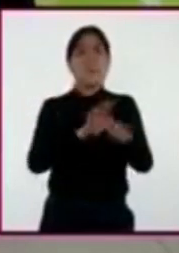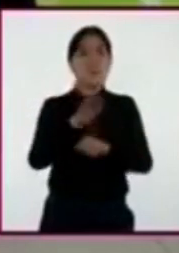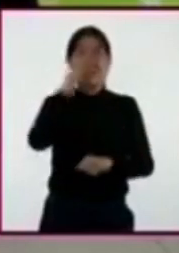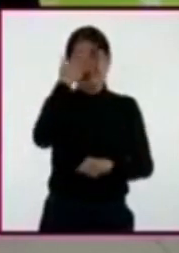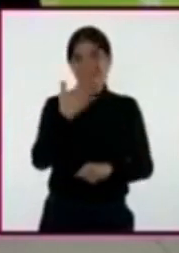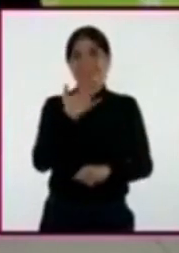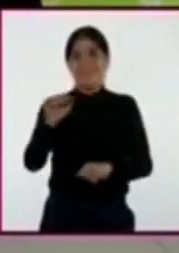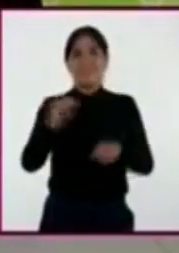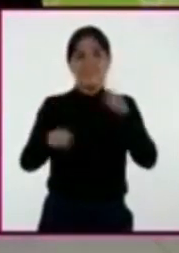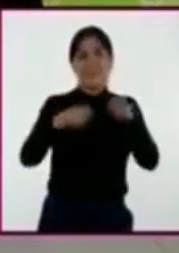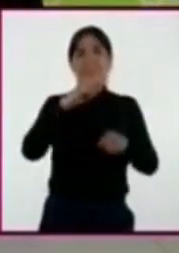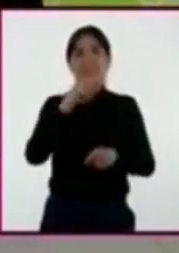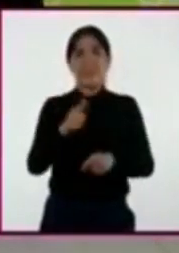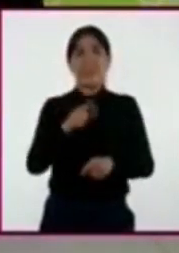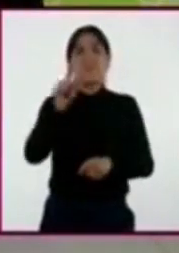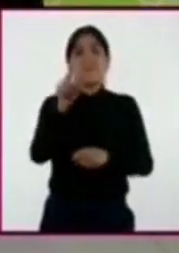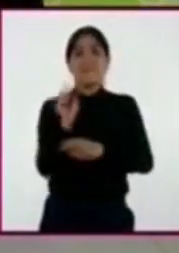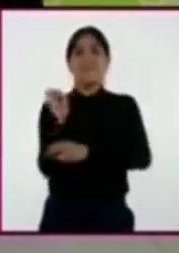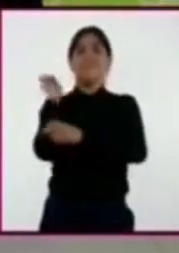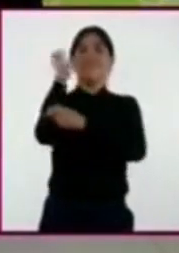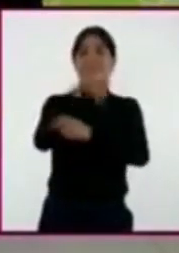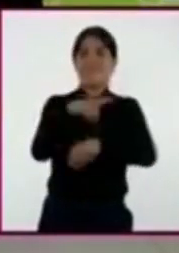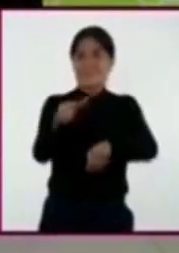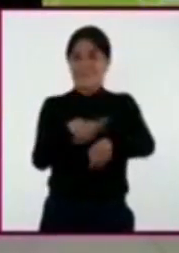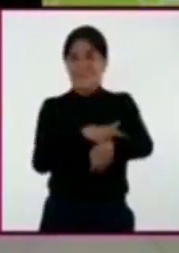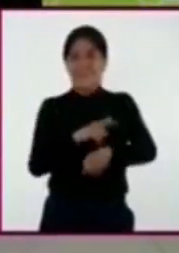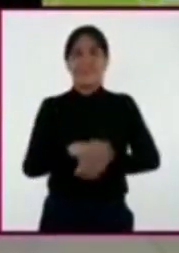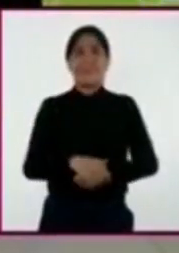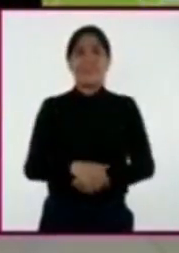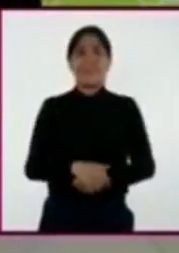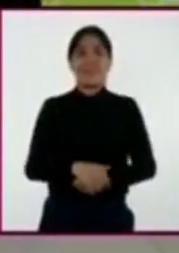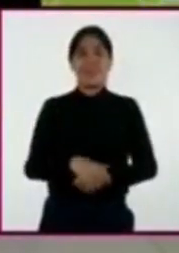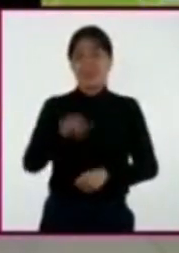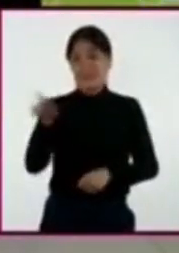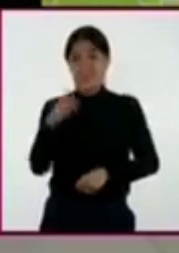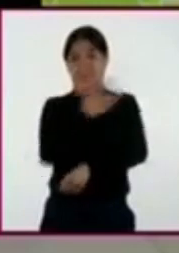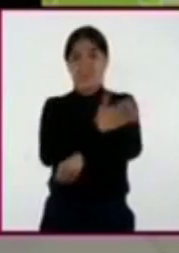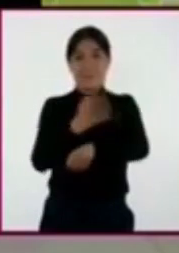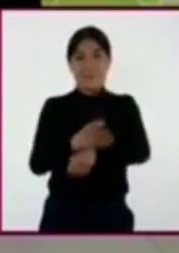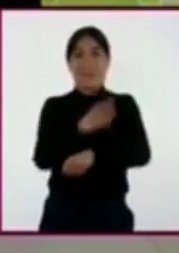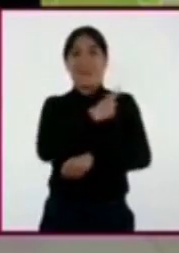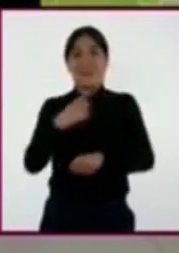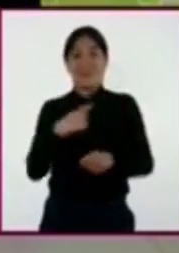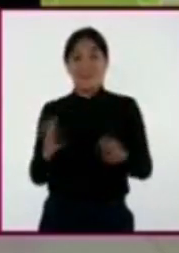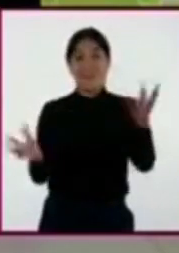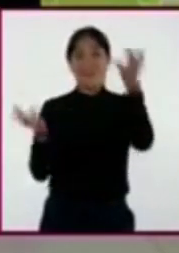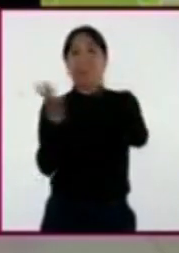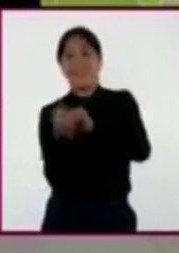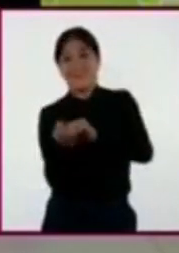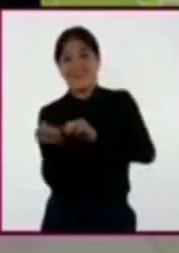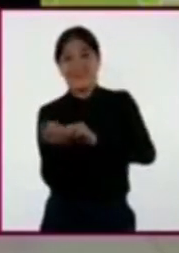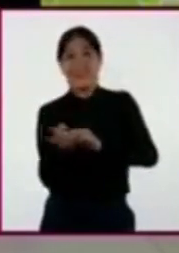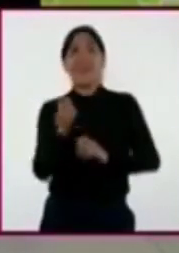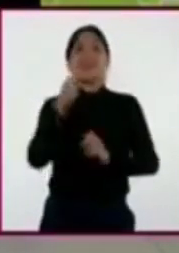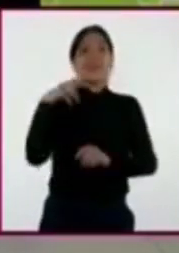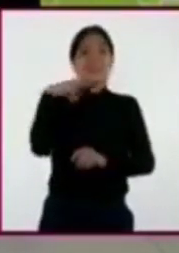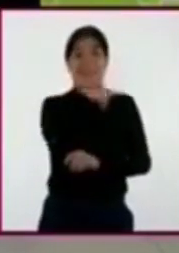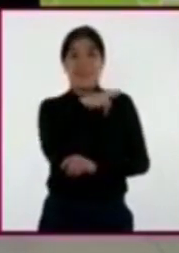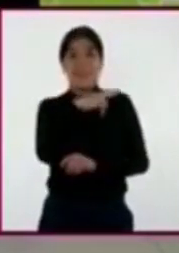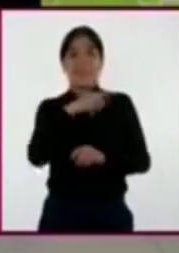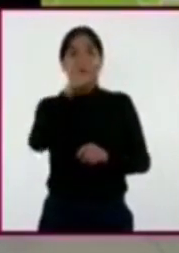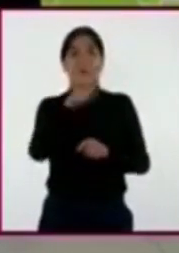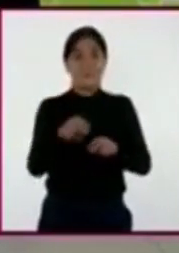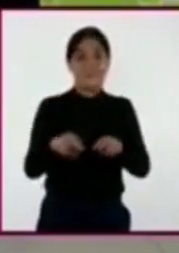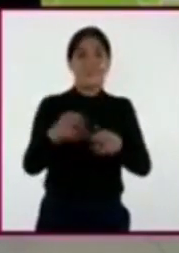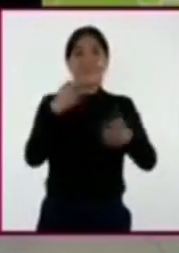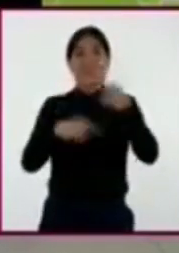hábil, y lanzas tu calcetín. Tu compañero tiene que atraparlo, inmediatamente te